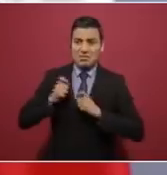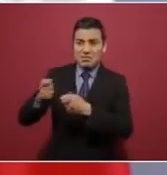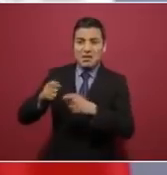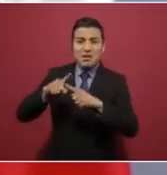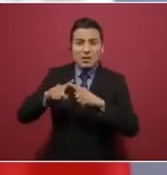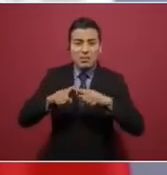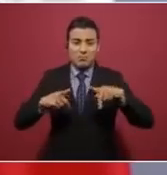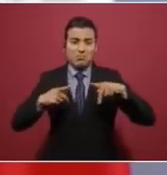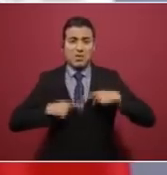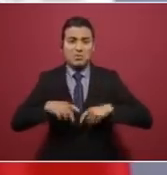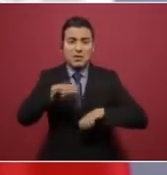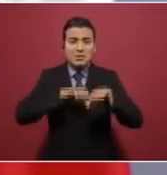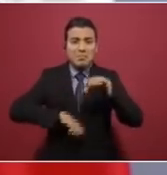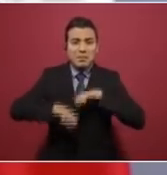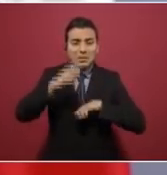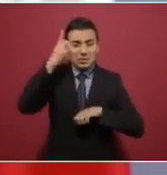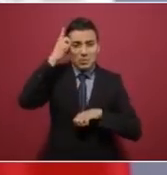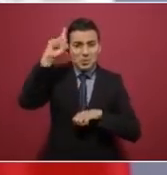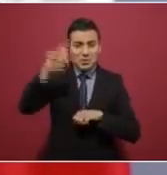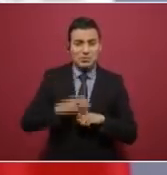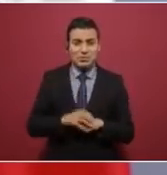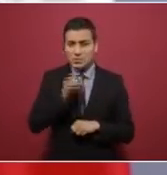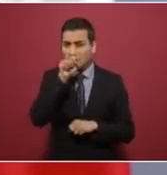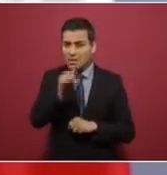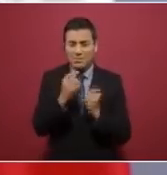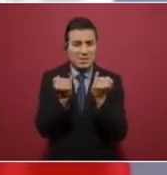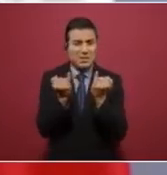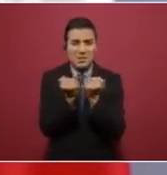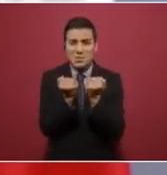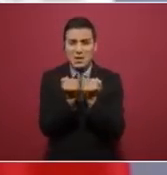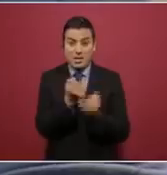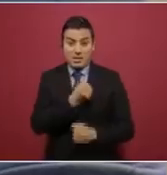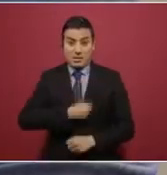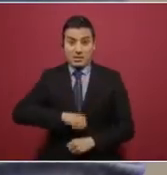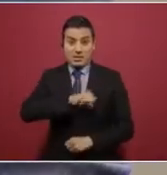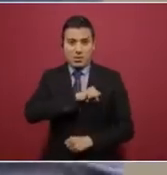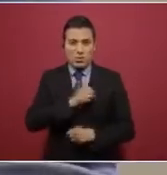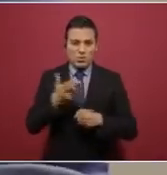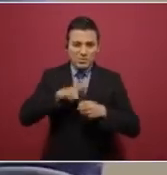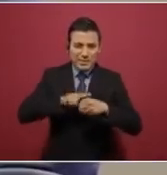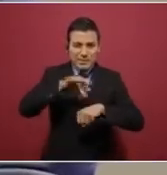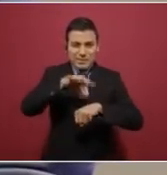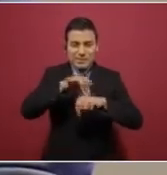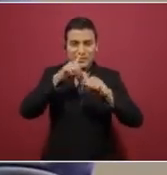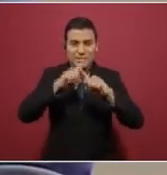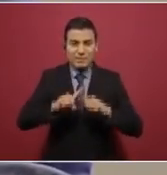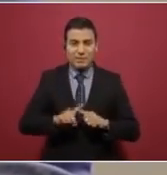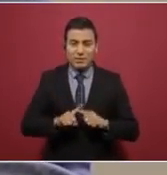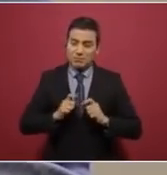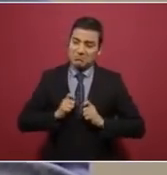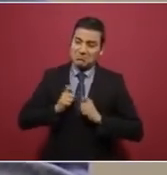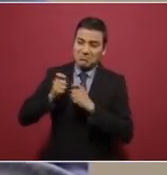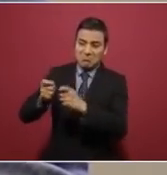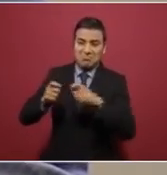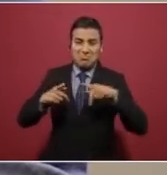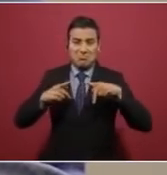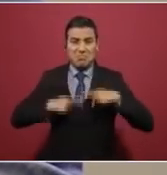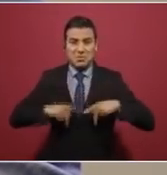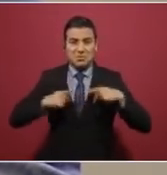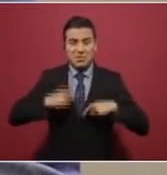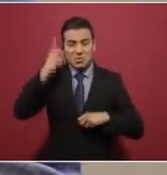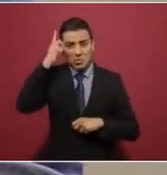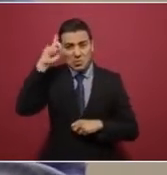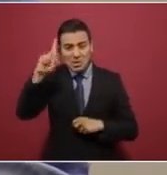como si fuese una mercancía, para que pudiese acceder a la salud y